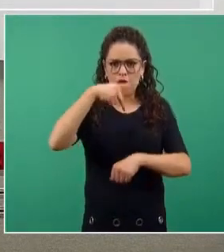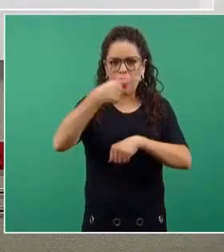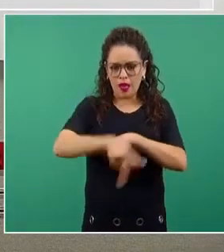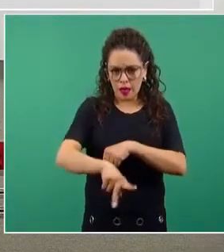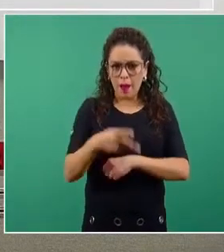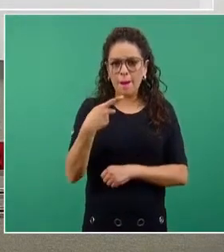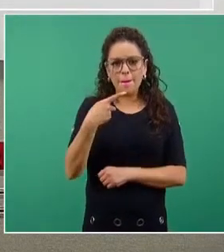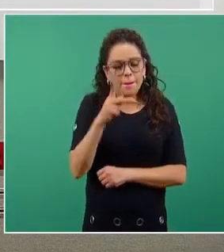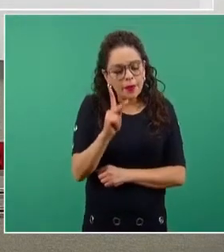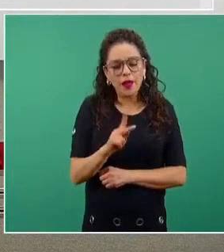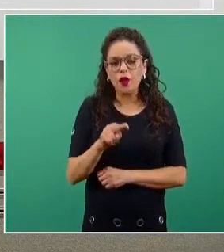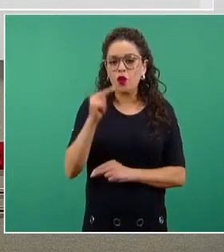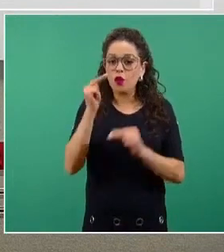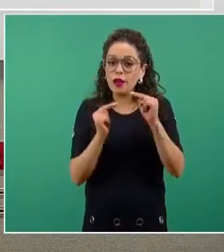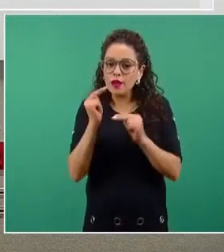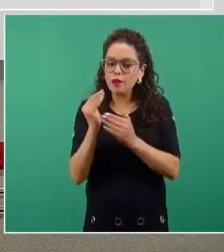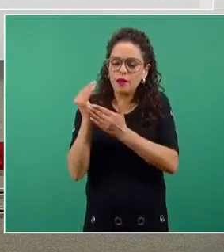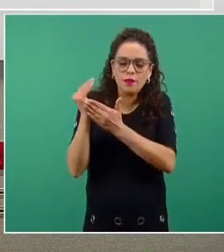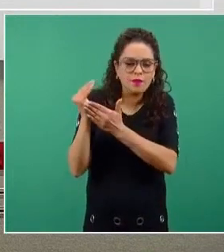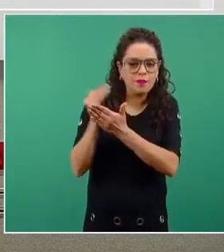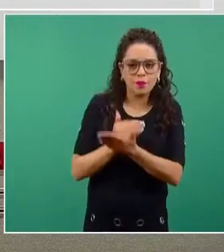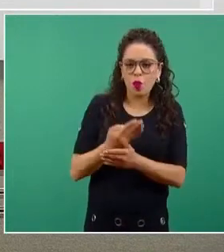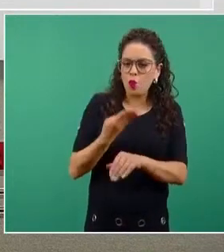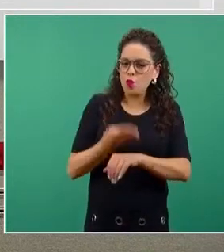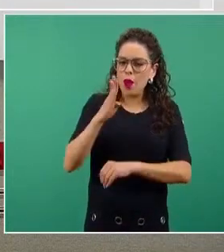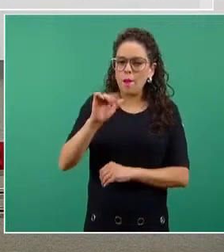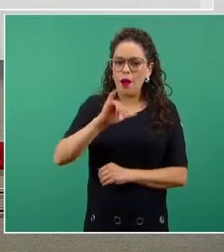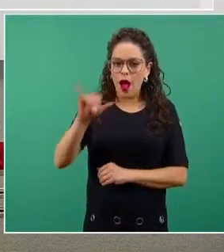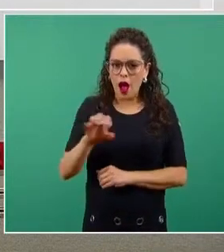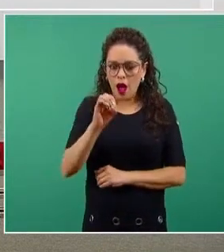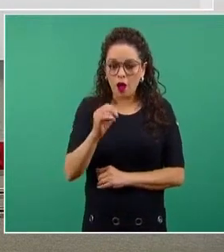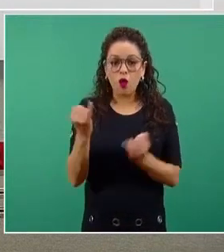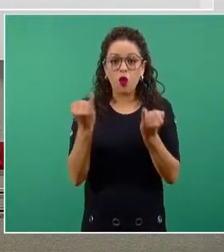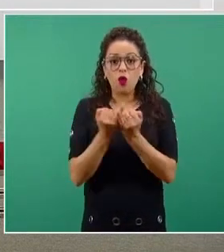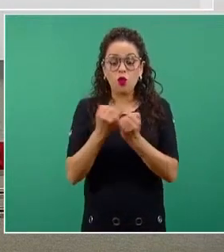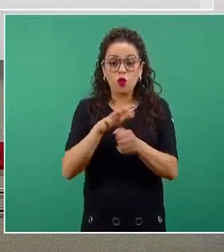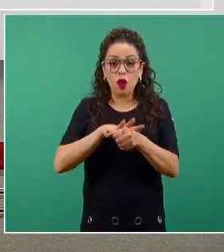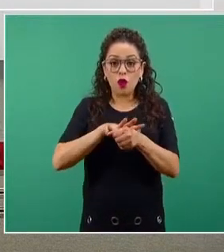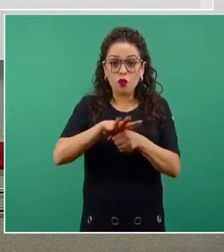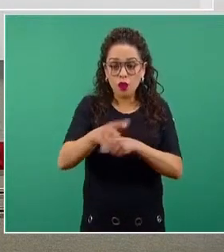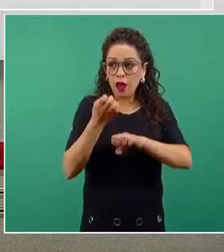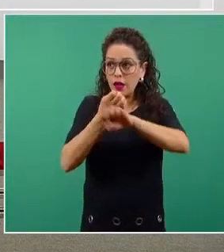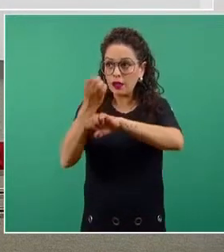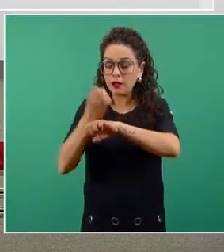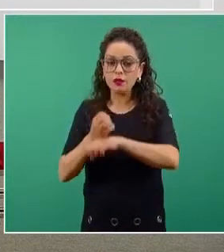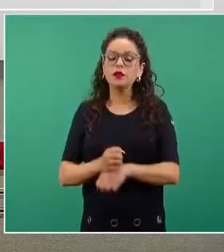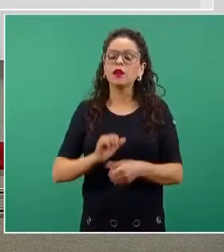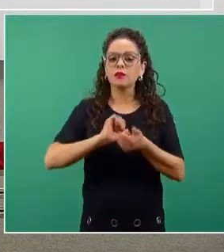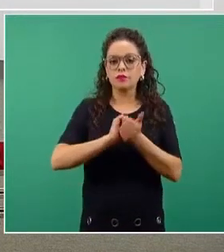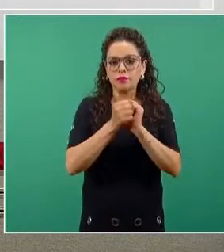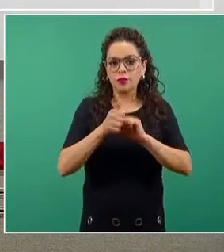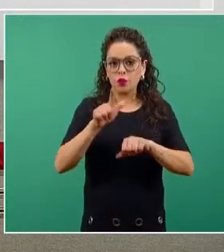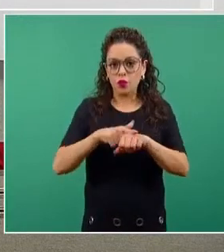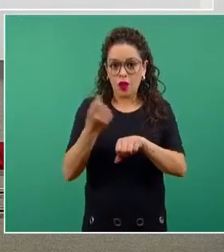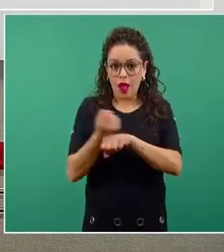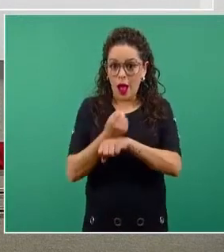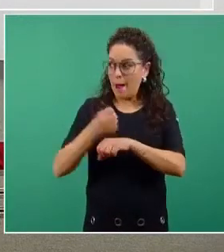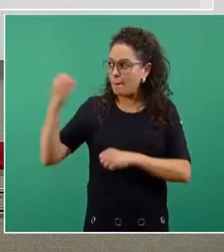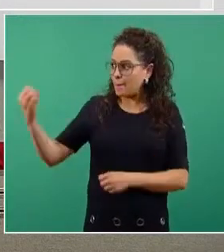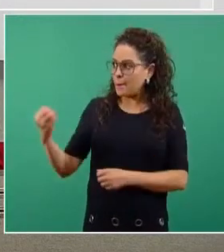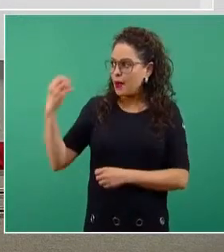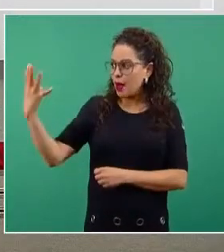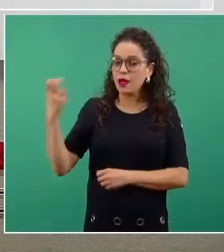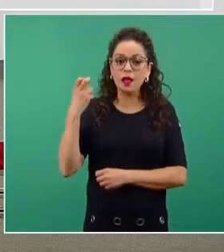riesgo, aunque este es bajo, como las entidades en color amarillo, que dentro de su color amarillo también han tenido